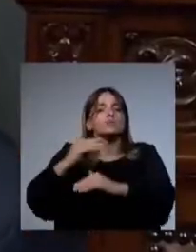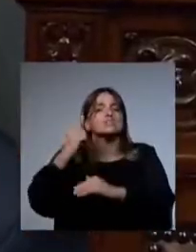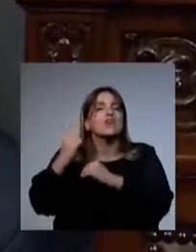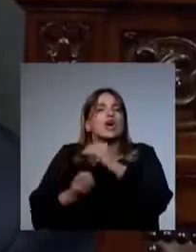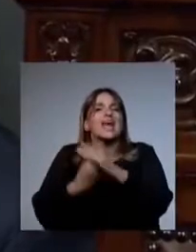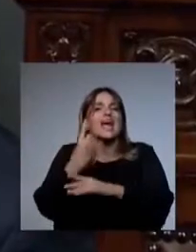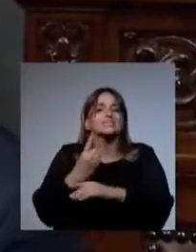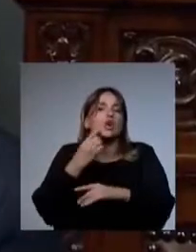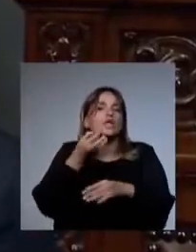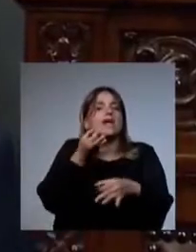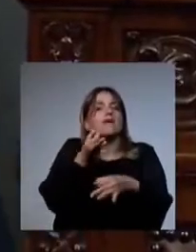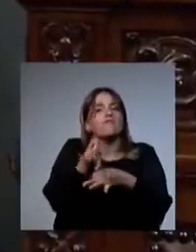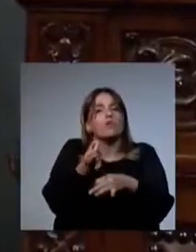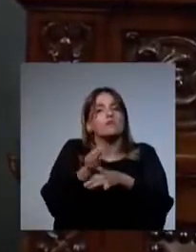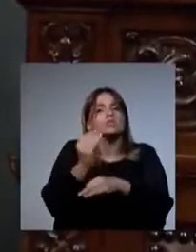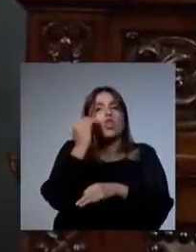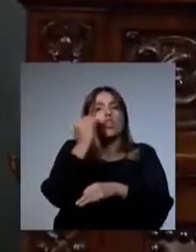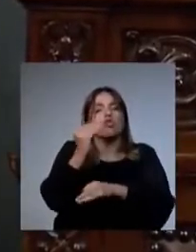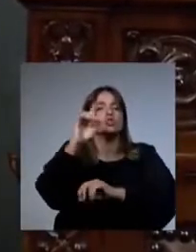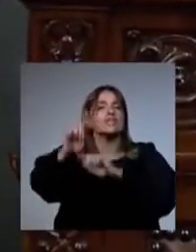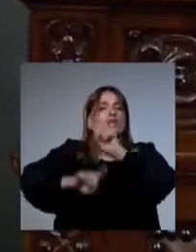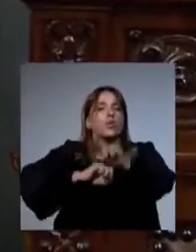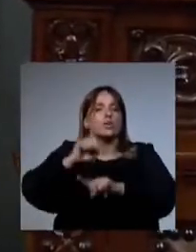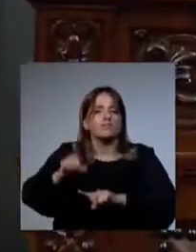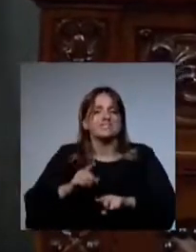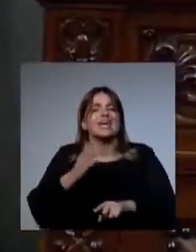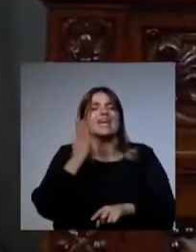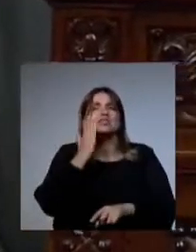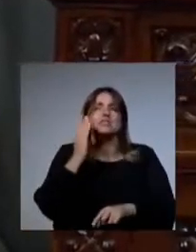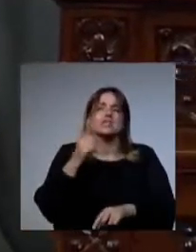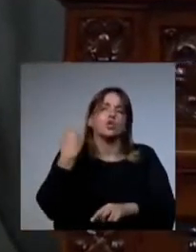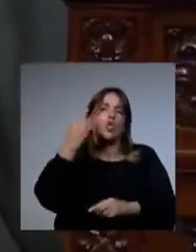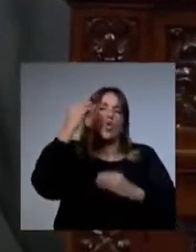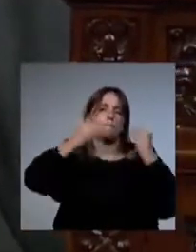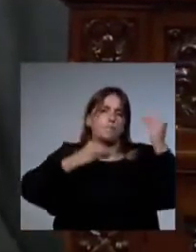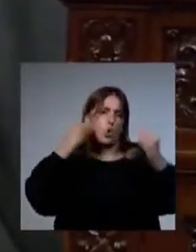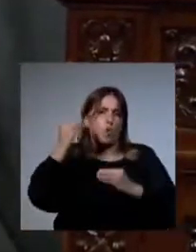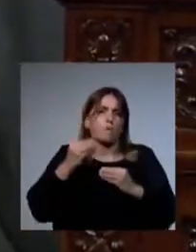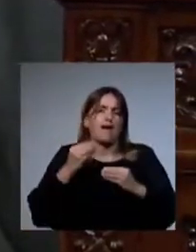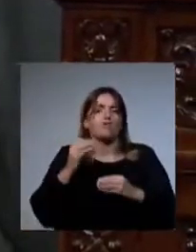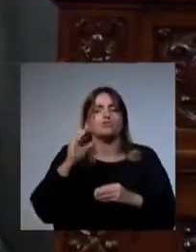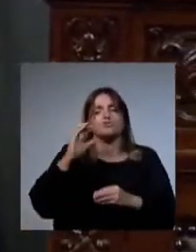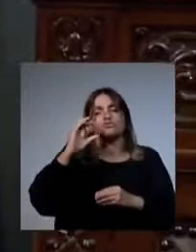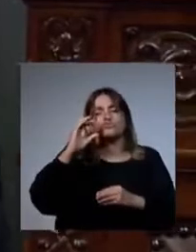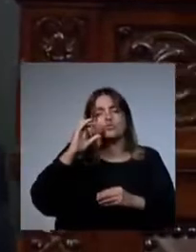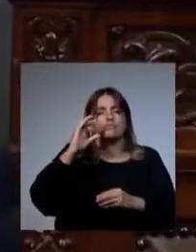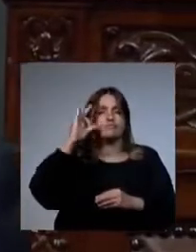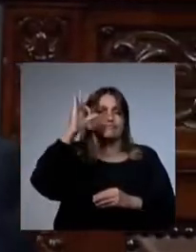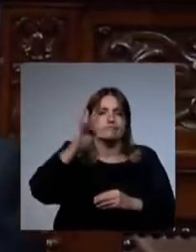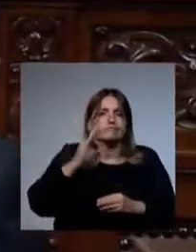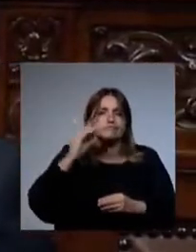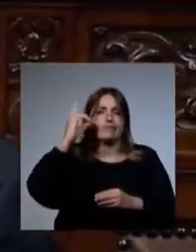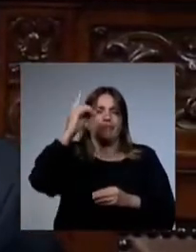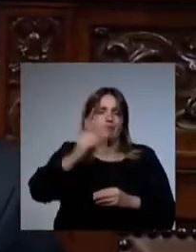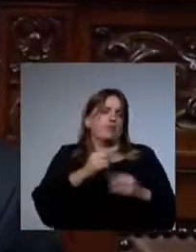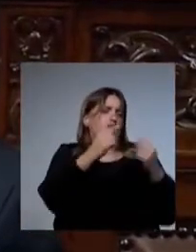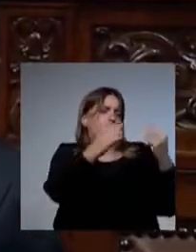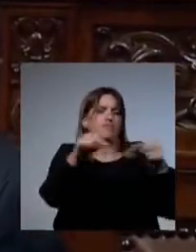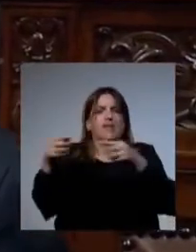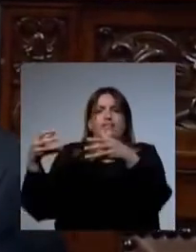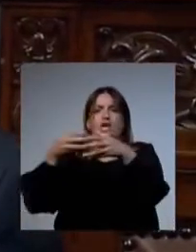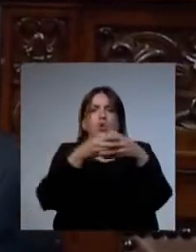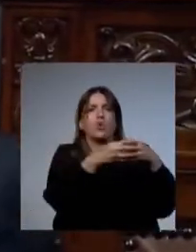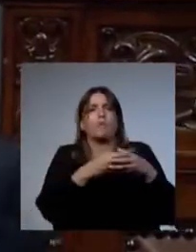creación de una formación docente universitaria que sé que es preocupación de legisladores de todos los